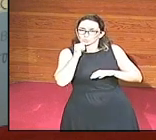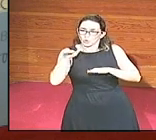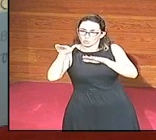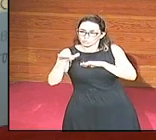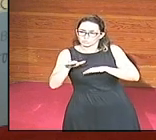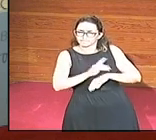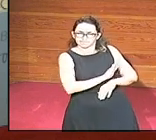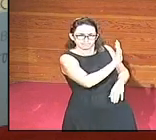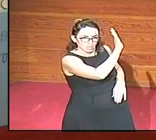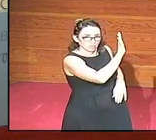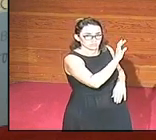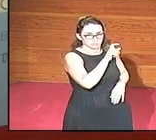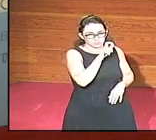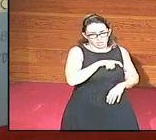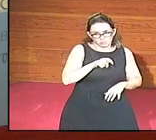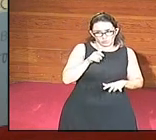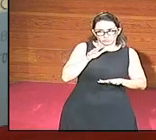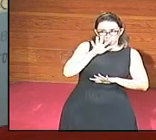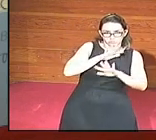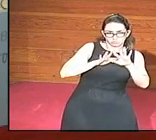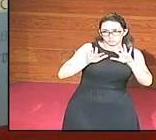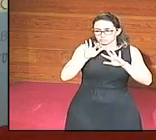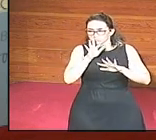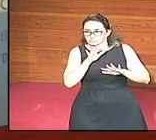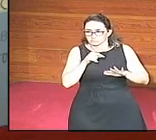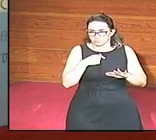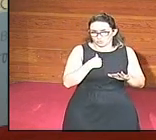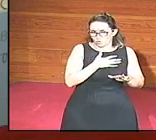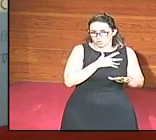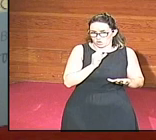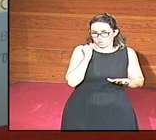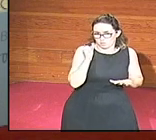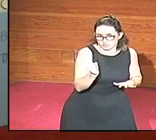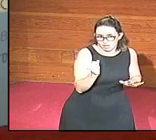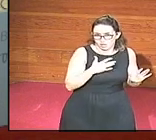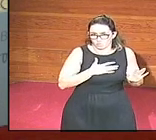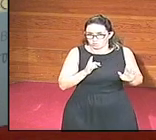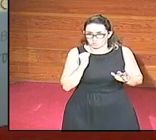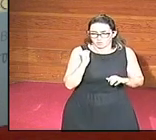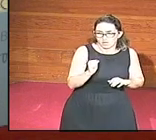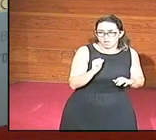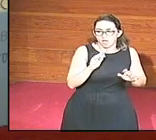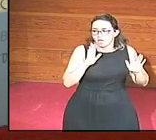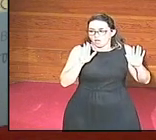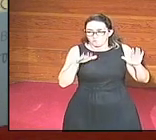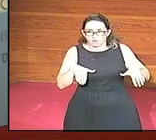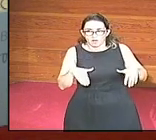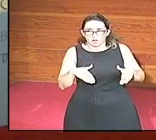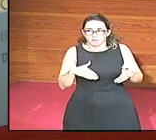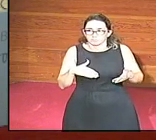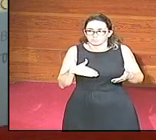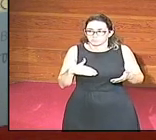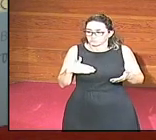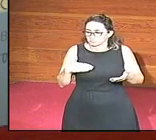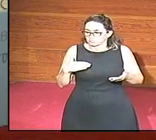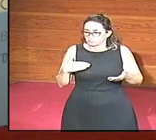paran. Esta gente pues se ve muy confundida. A mí me decían, yo no estoy aquí para matar a mi gente. Y de repente aparecen pues